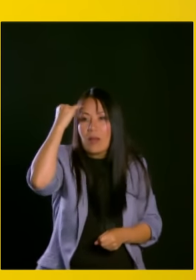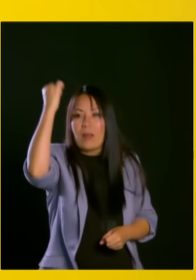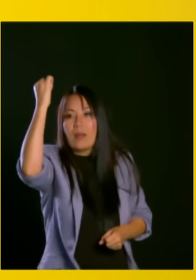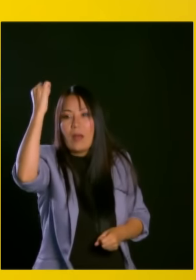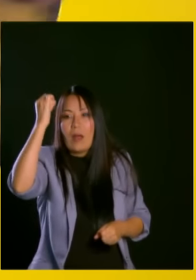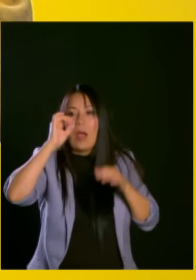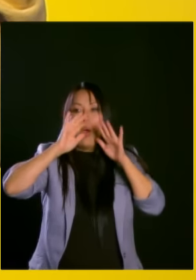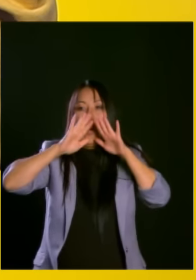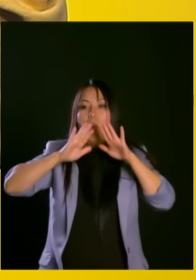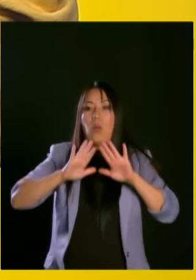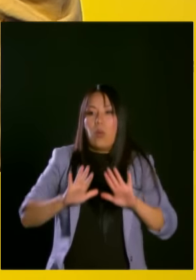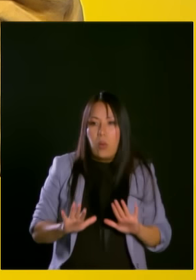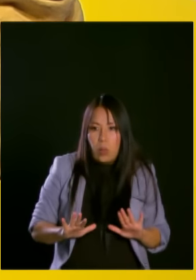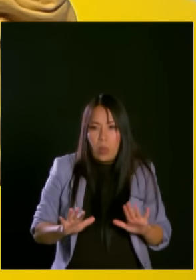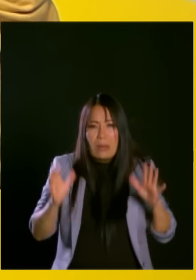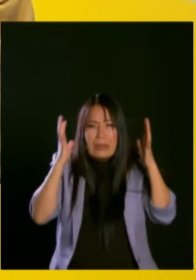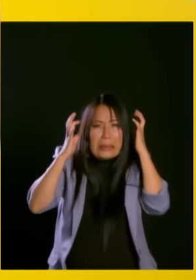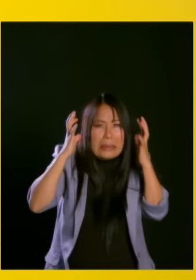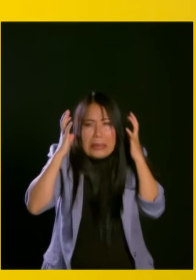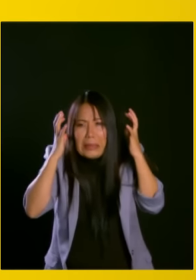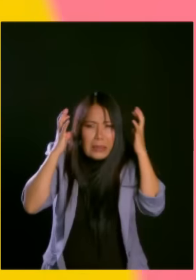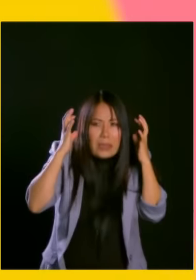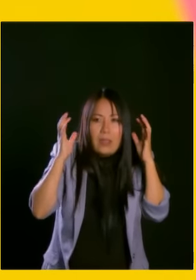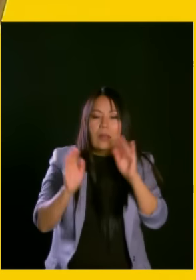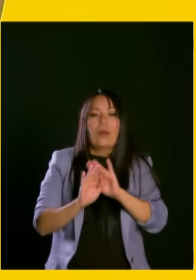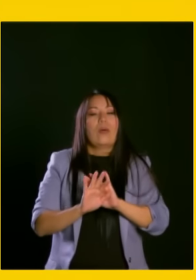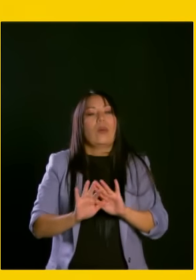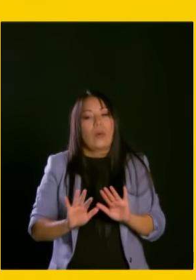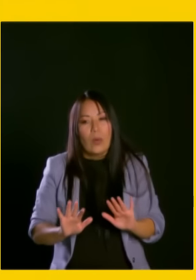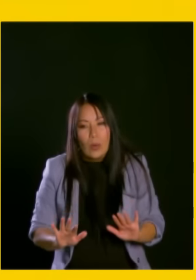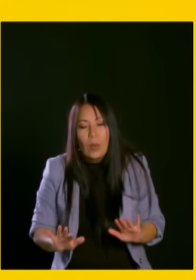y confórmate con cómo estás. ¿Estoy bien acá?